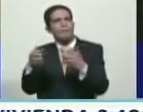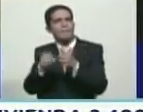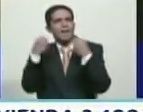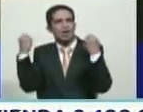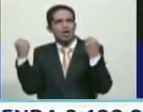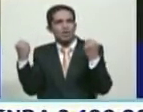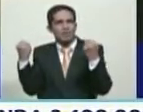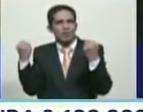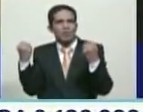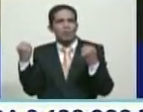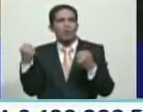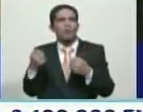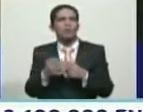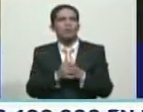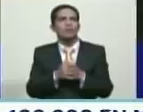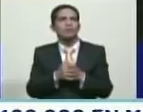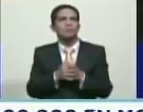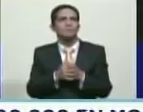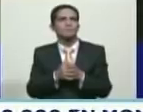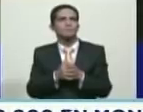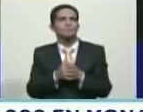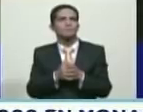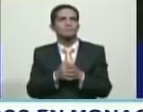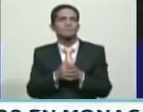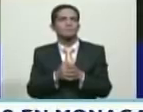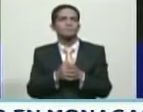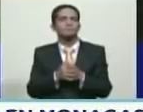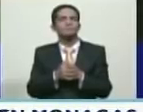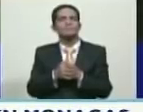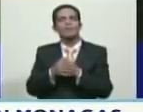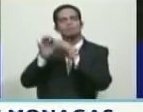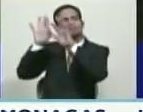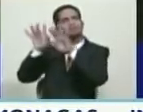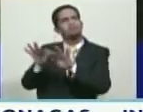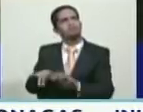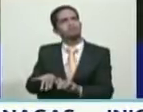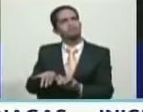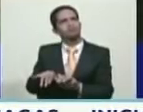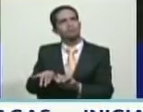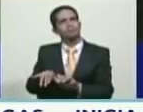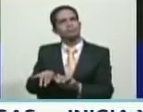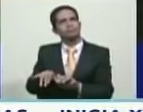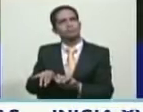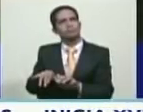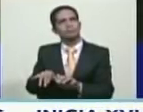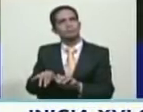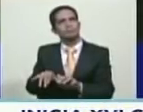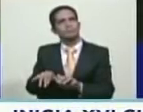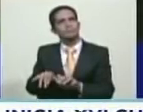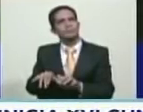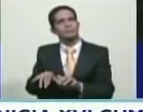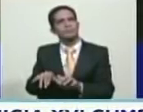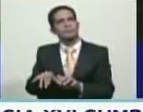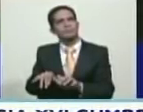He wrote an article. Escribió un artículo.